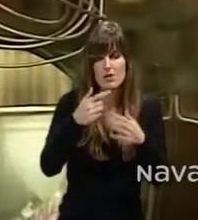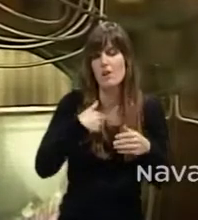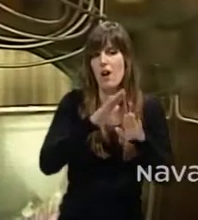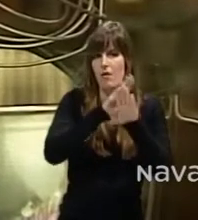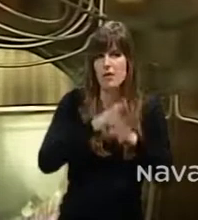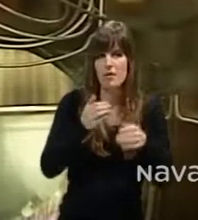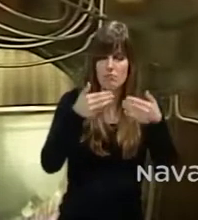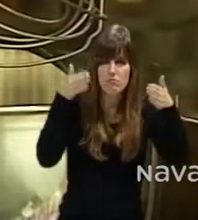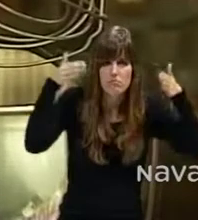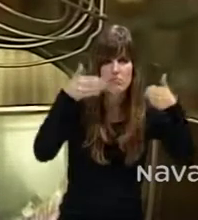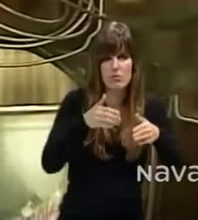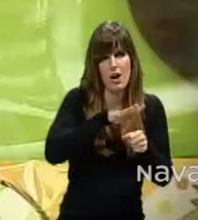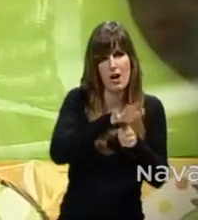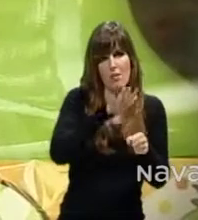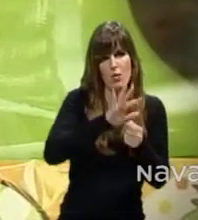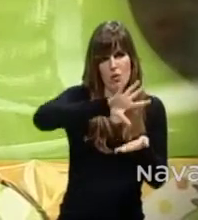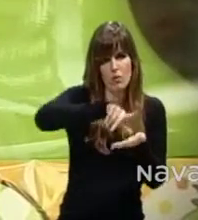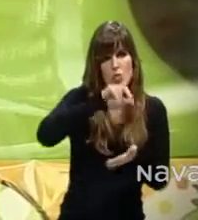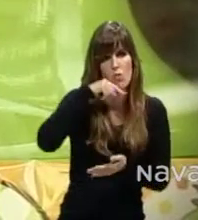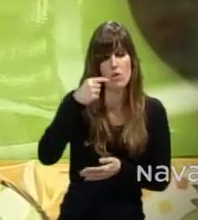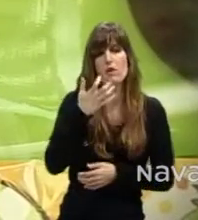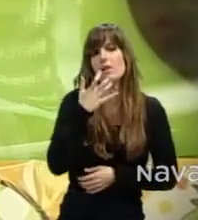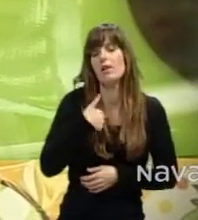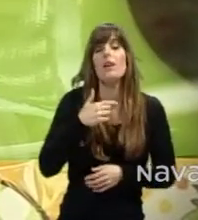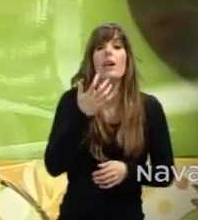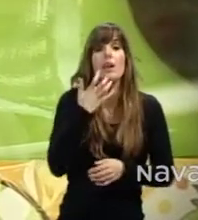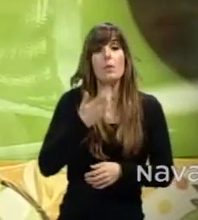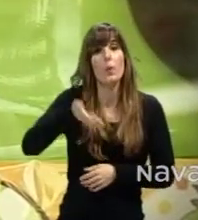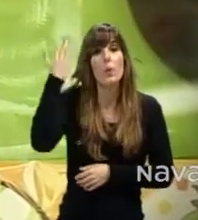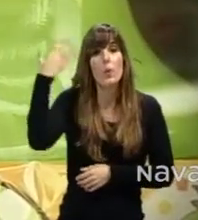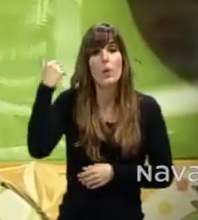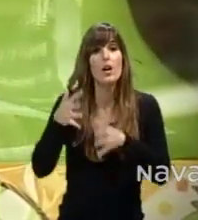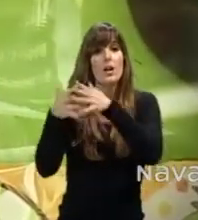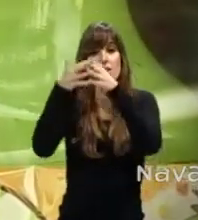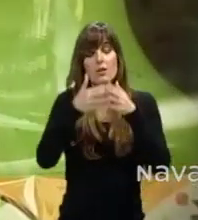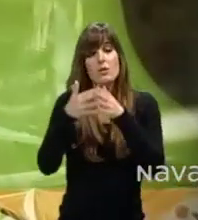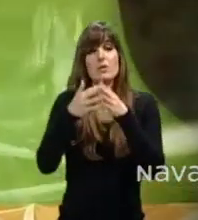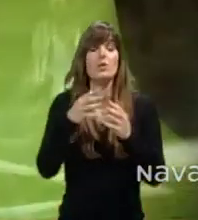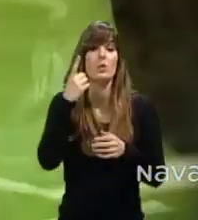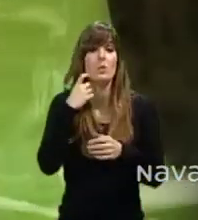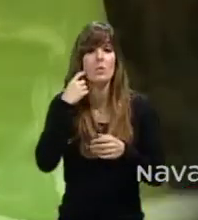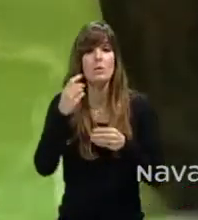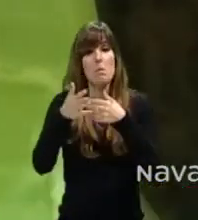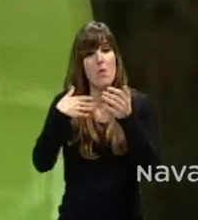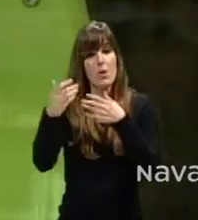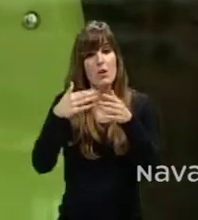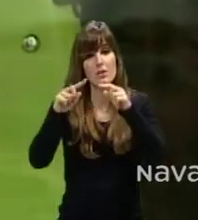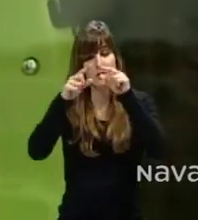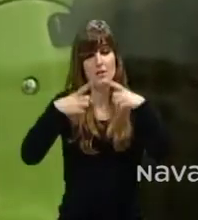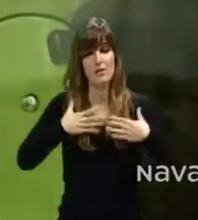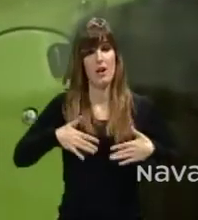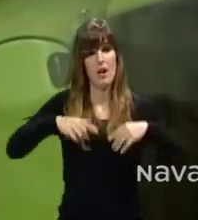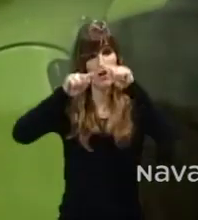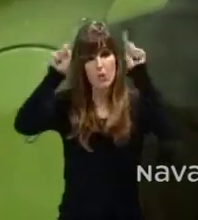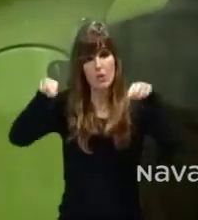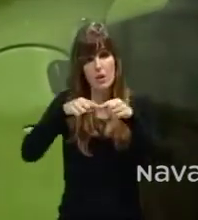final todo llega, ¿no? Yo soy de la teoría, por ejemplo, el patchwork nació en Estados Unidos y en Inglaterra y vino aquí pues lo mismo ha pasado con